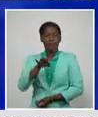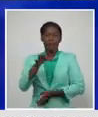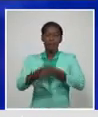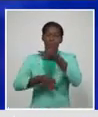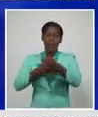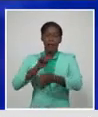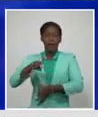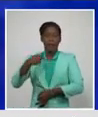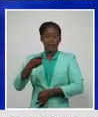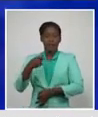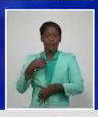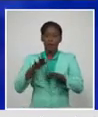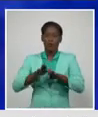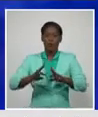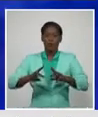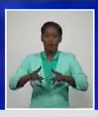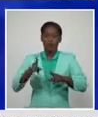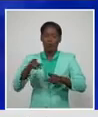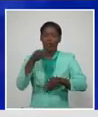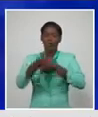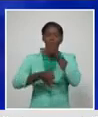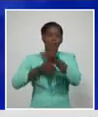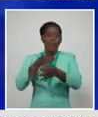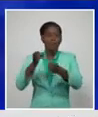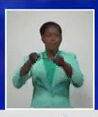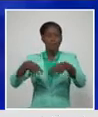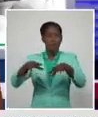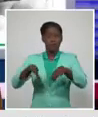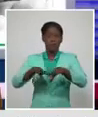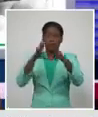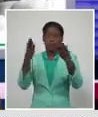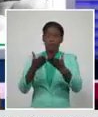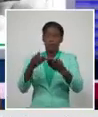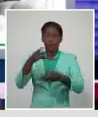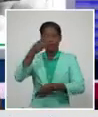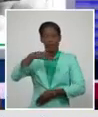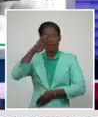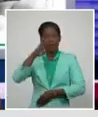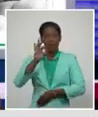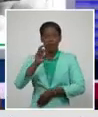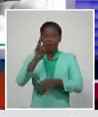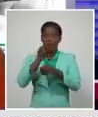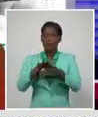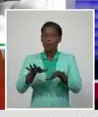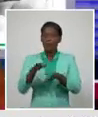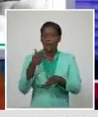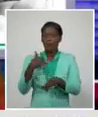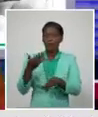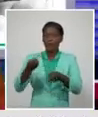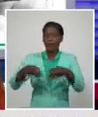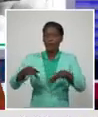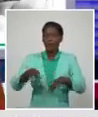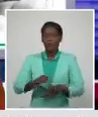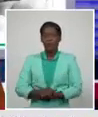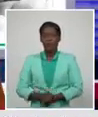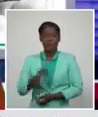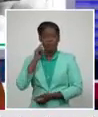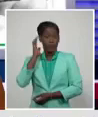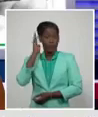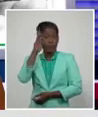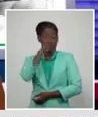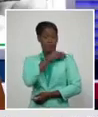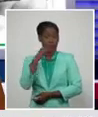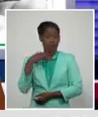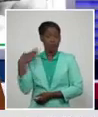otros datos sobre la situación epidemiológica en el país. Lo esperamos. Ha sido la conferencia de prensa del doctor Francisco Durán, director